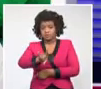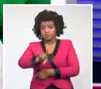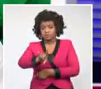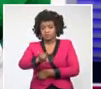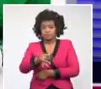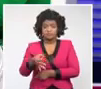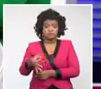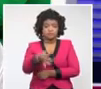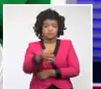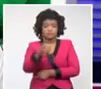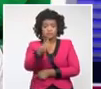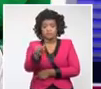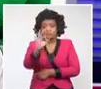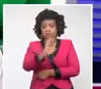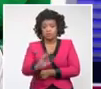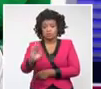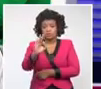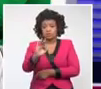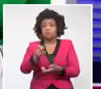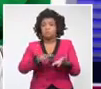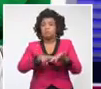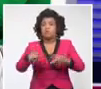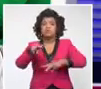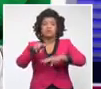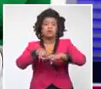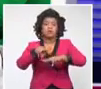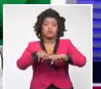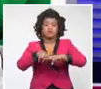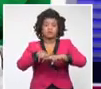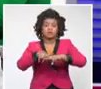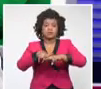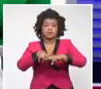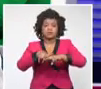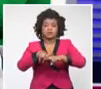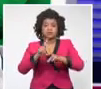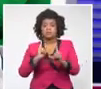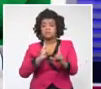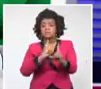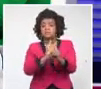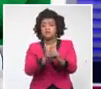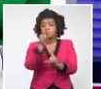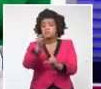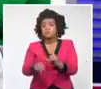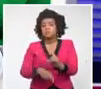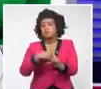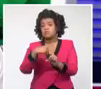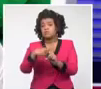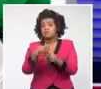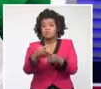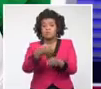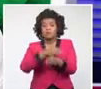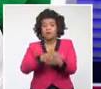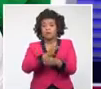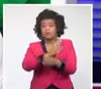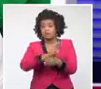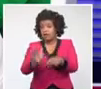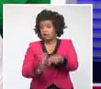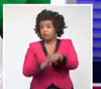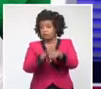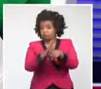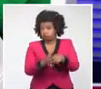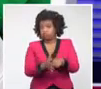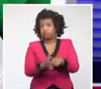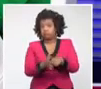aquí en la provincia de La Habana, contacto de un caso positivo ya previamente diagnosticado,